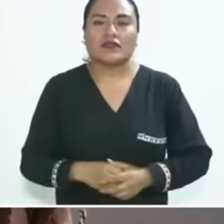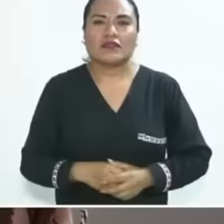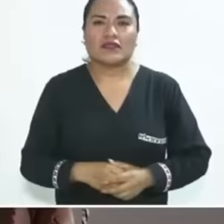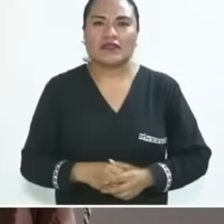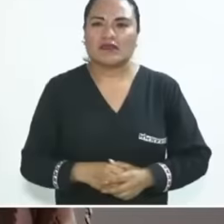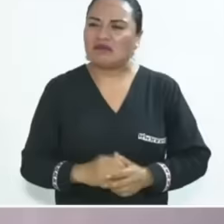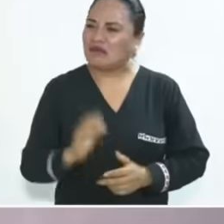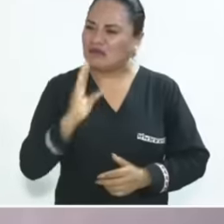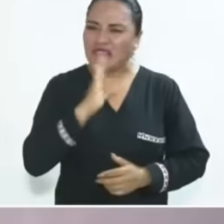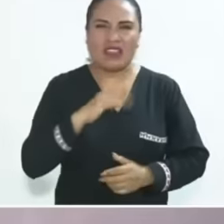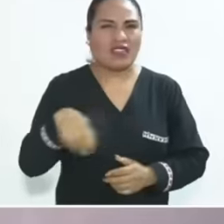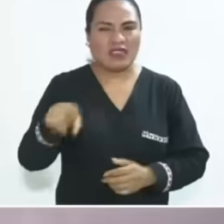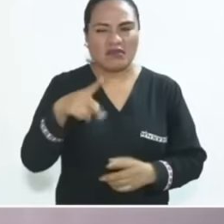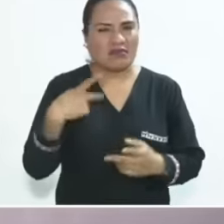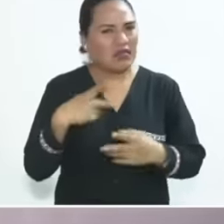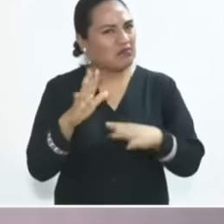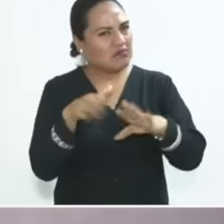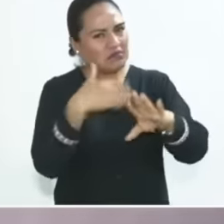soberbio